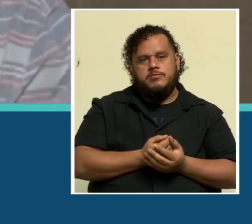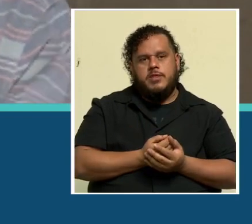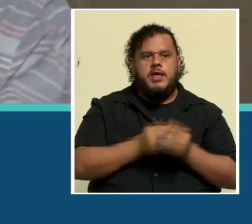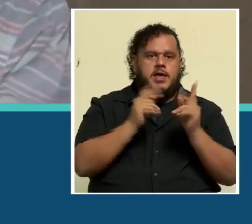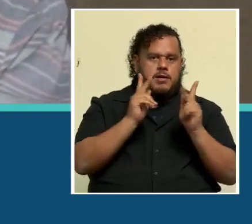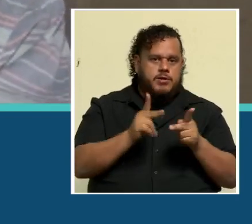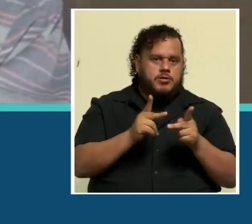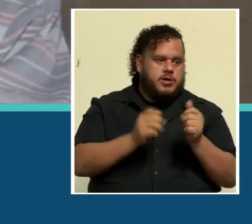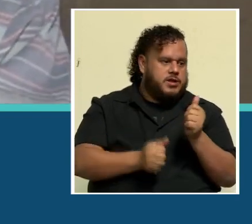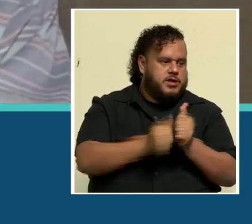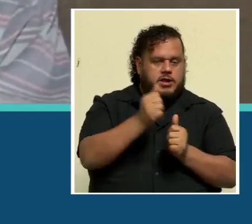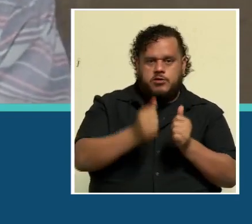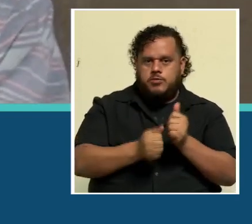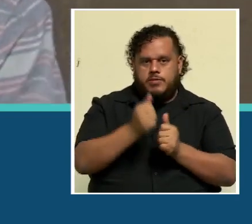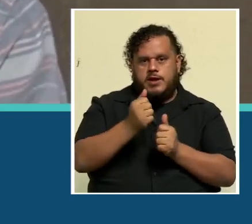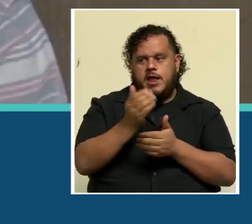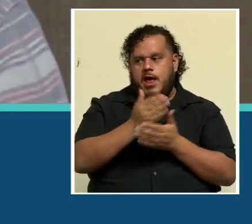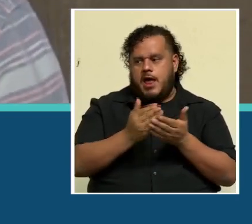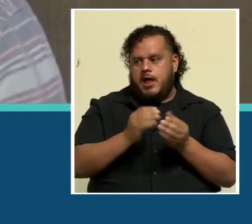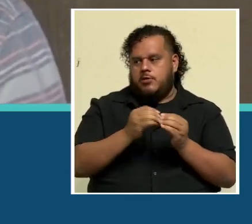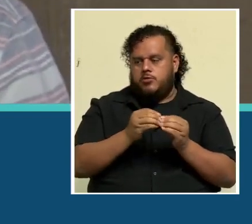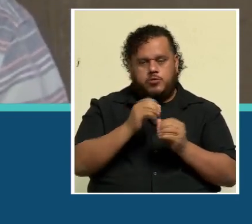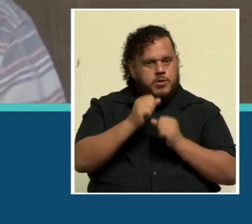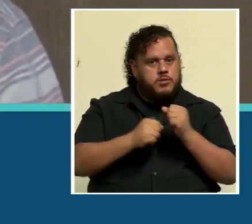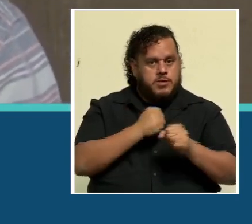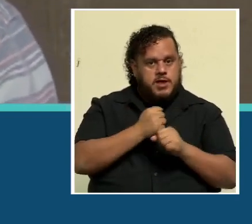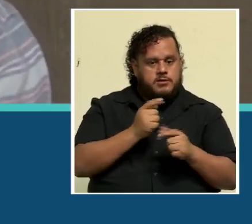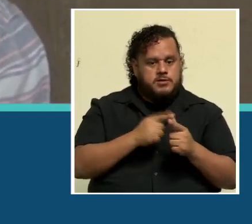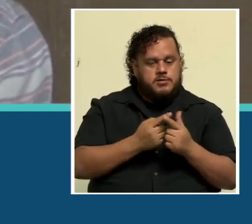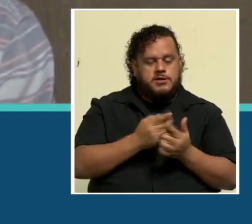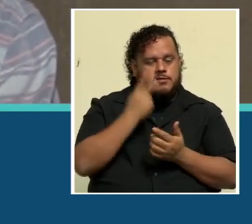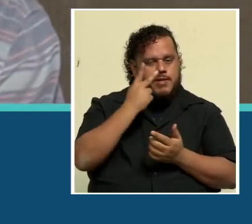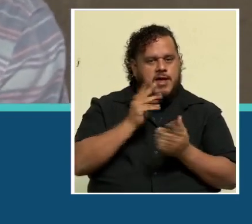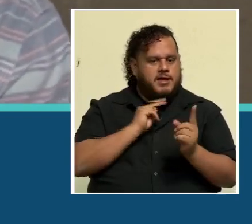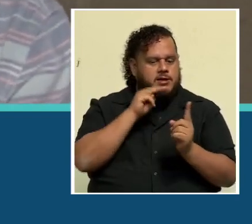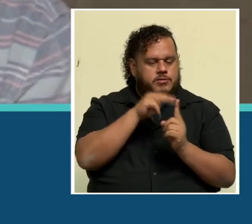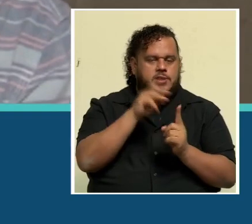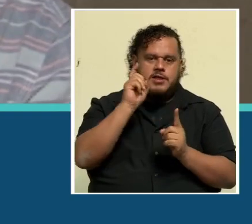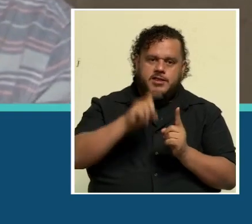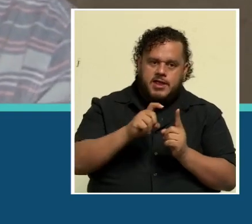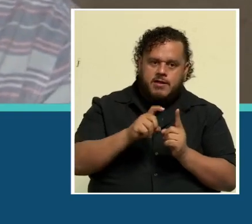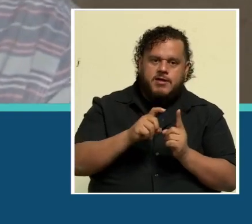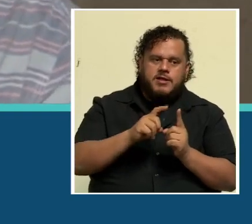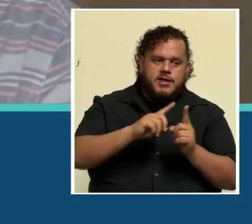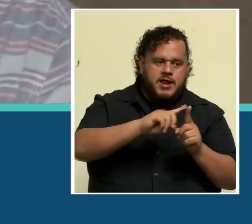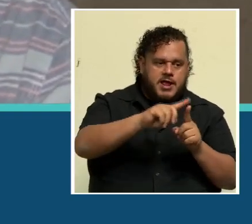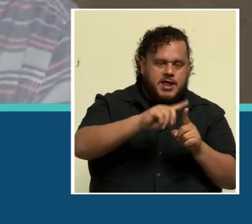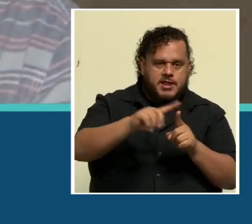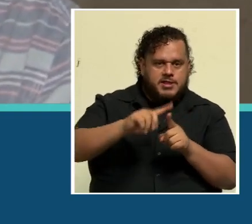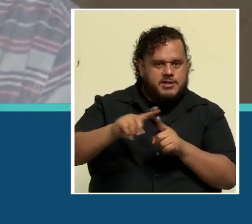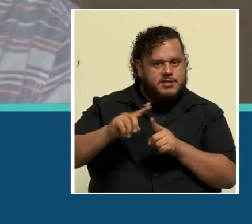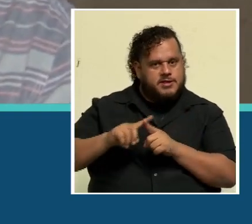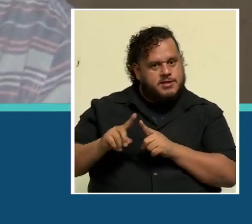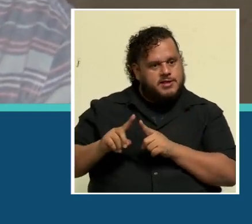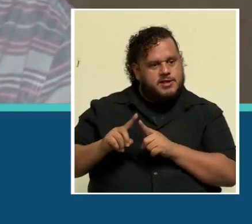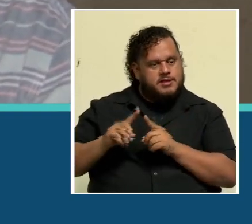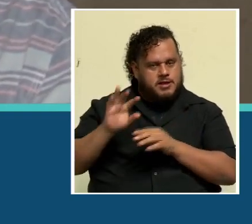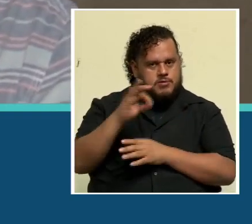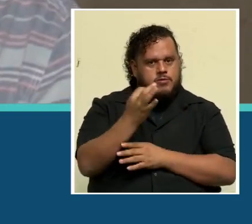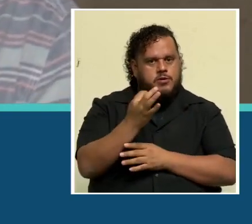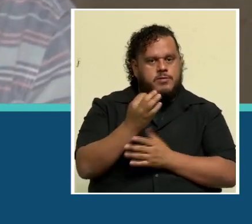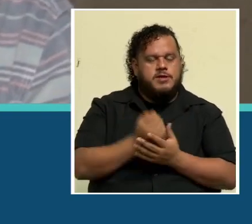personas que superan cierta cantidad de edad. Entonces, ve que los mensajes tienen que ser de distintas